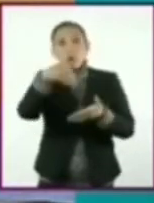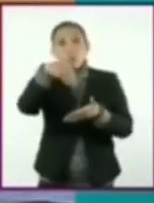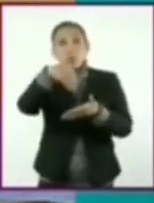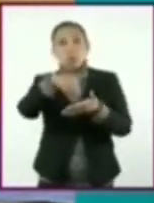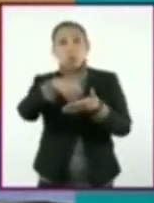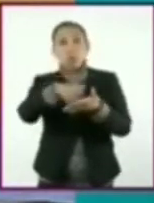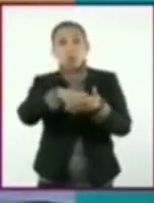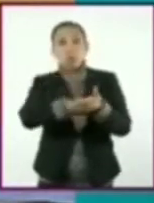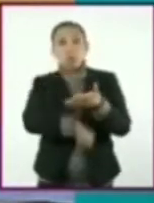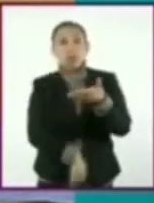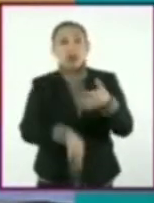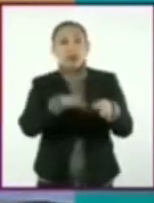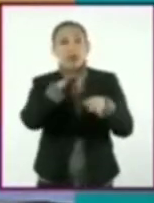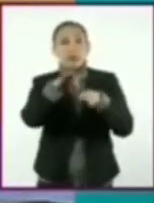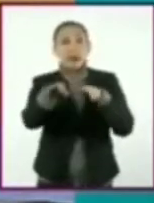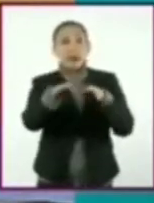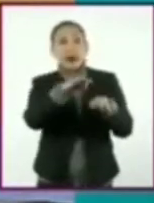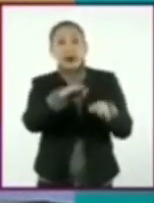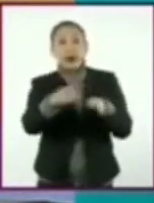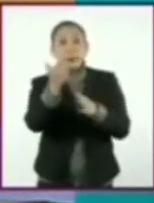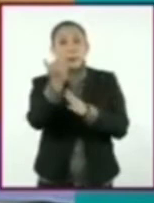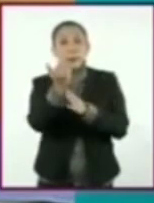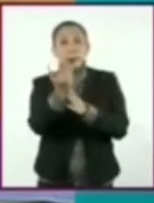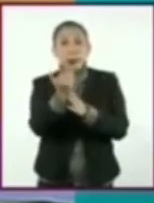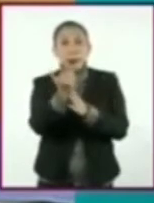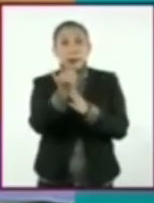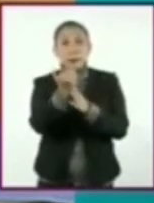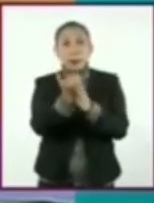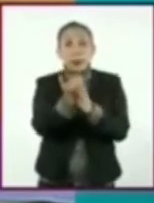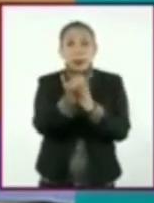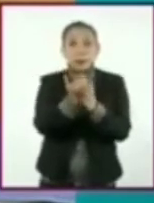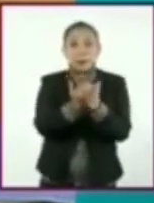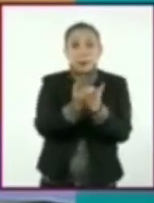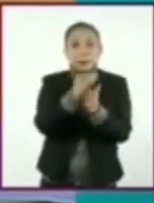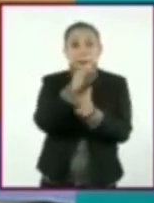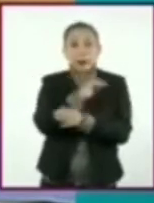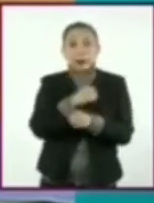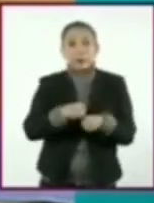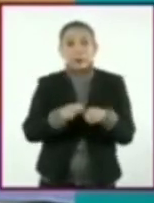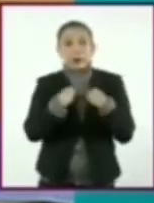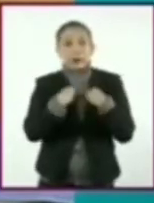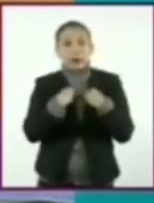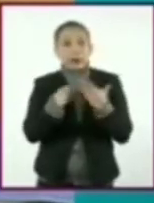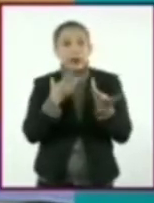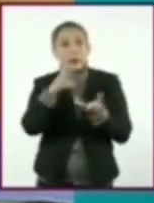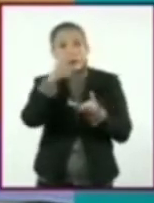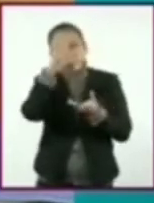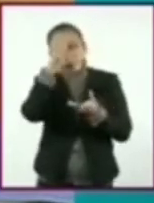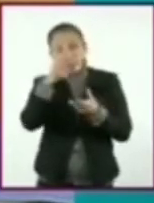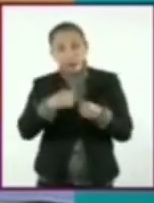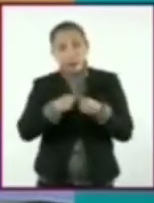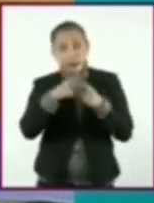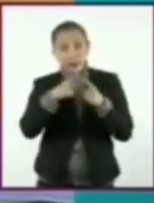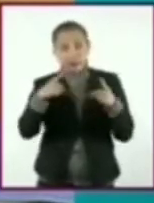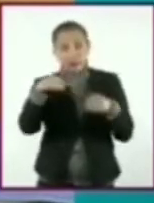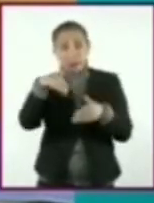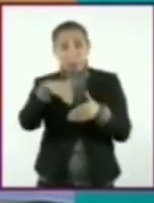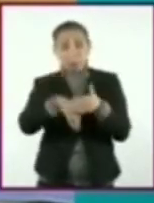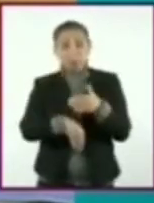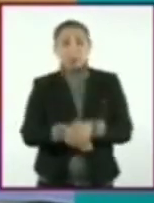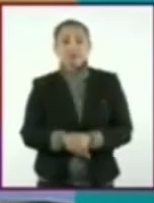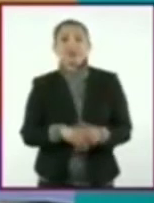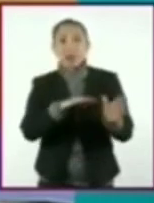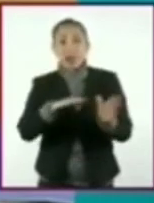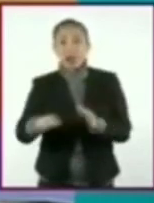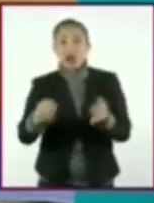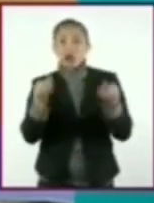vez trabajes de manera menos eficiente tu vida, desarrolles tu vida de una mejor manera. En